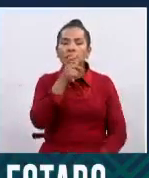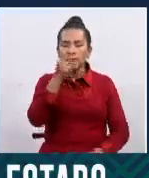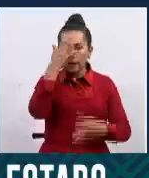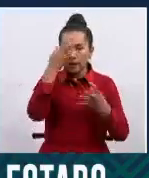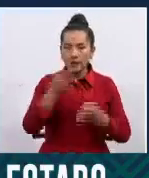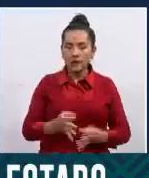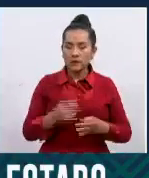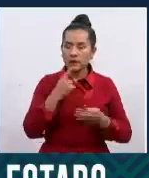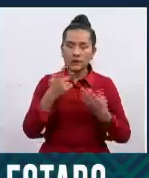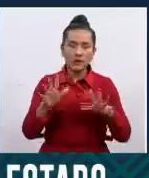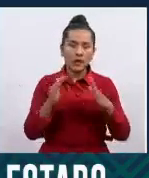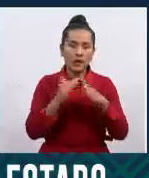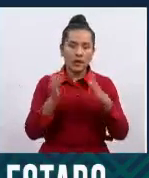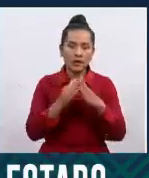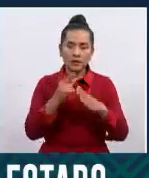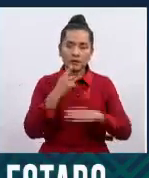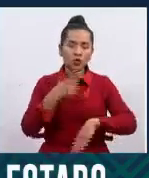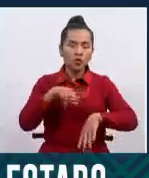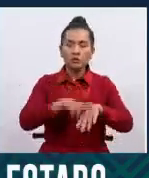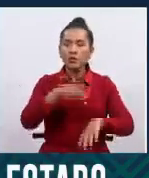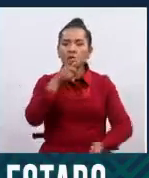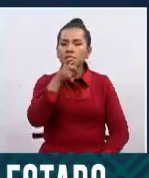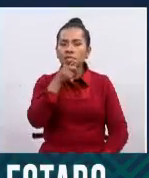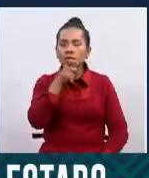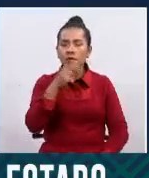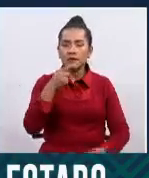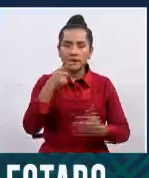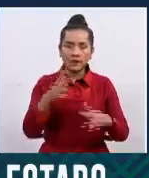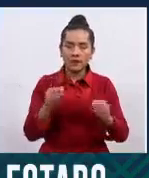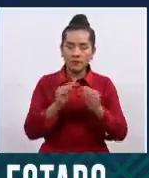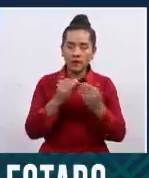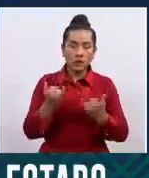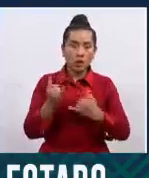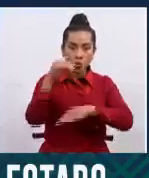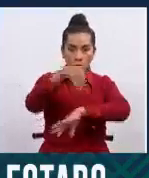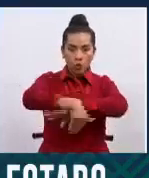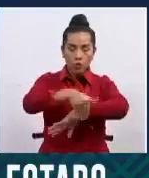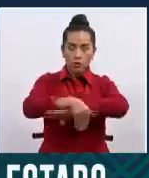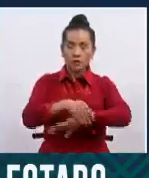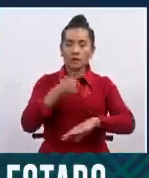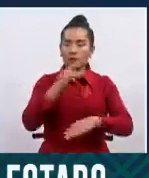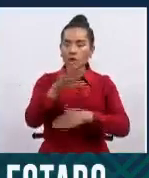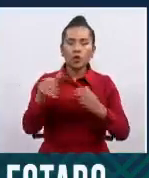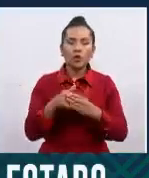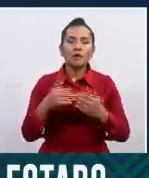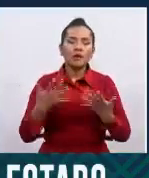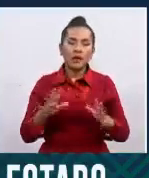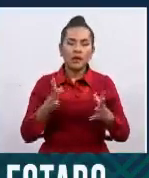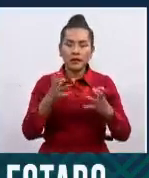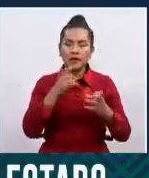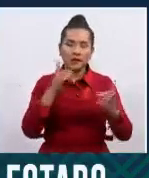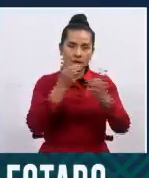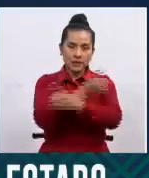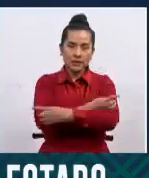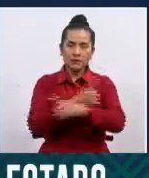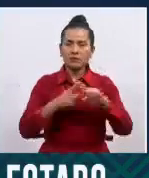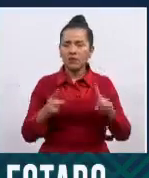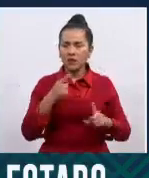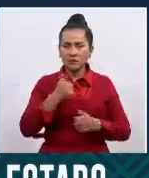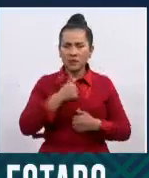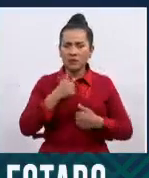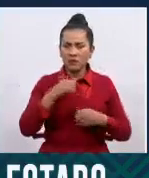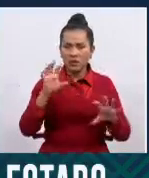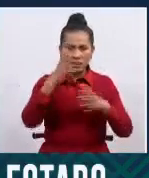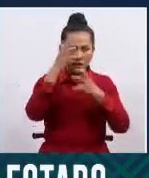en nuestra casa común? ¿Que la sede de esta cumbre sean los Estados Unidos no les da la potestad para